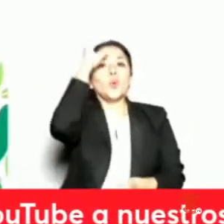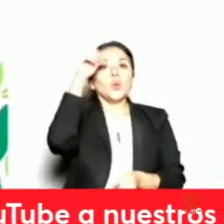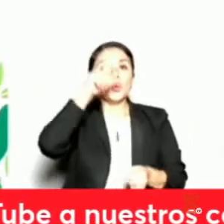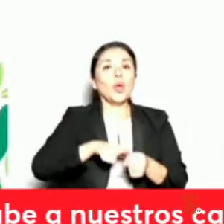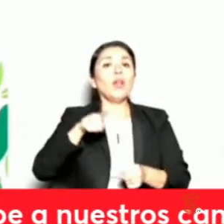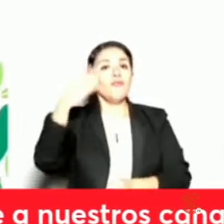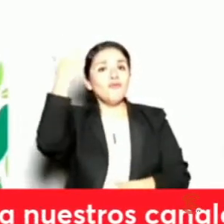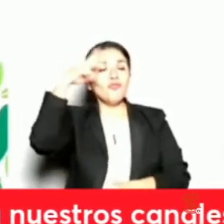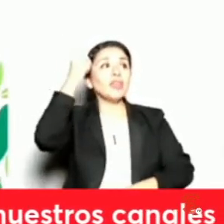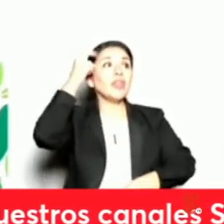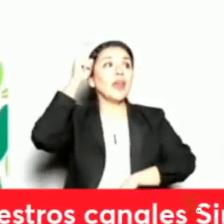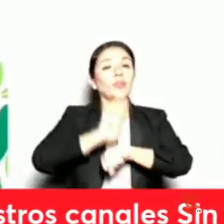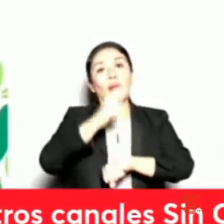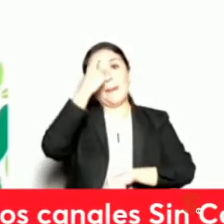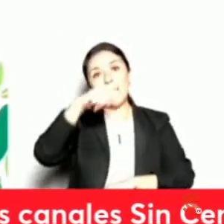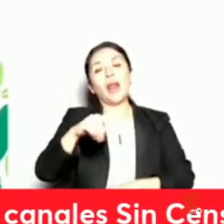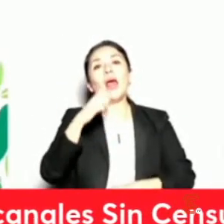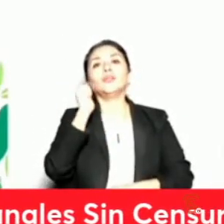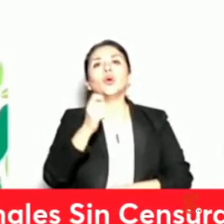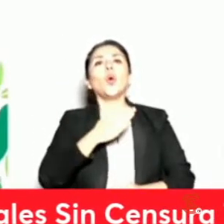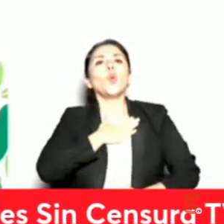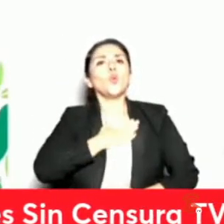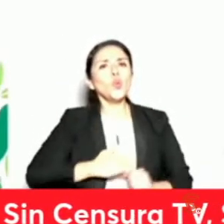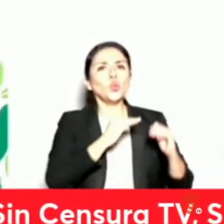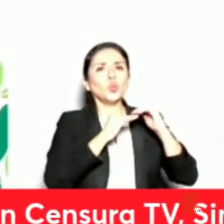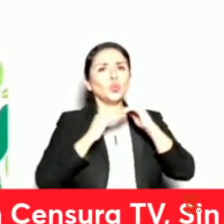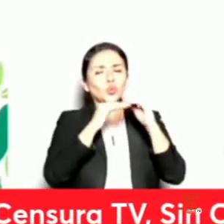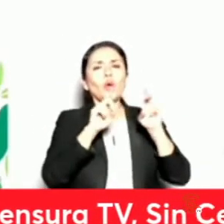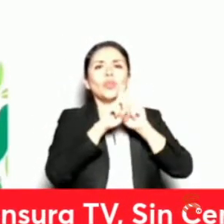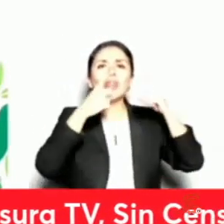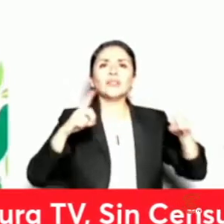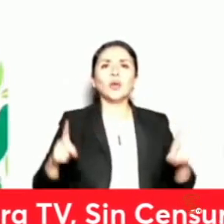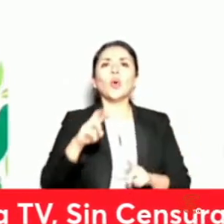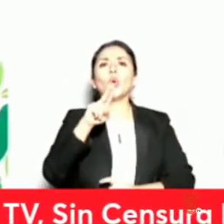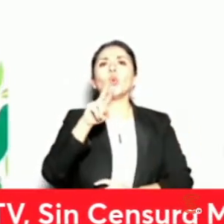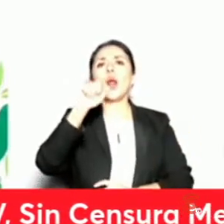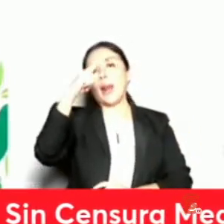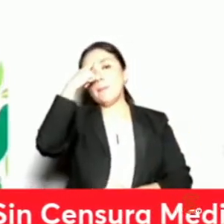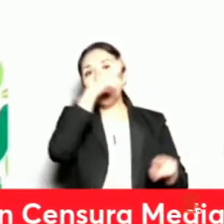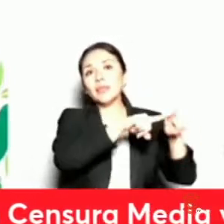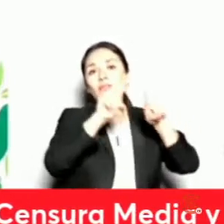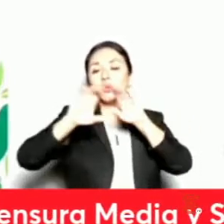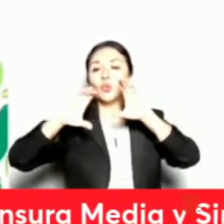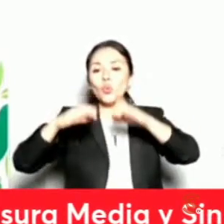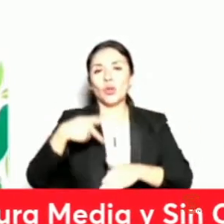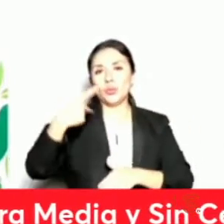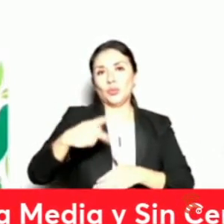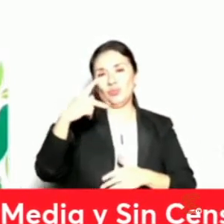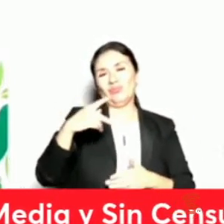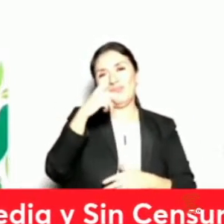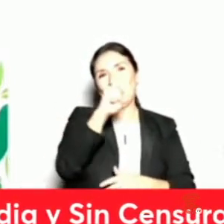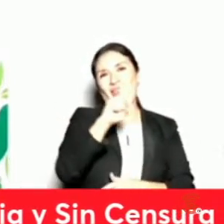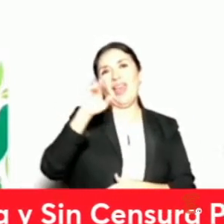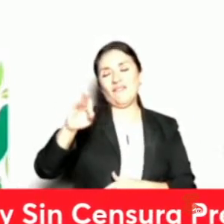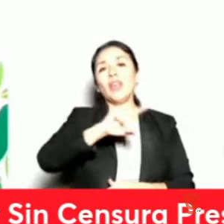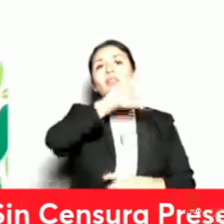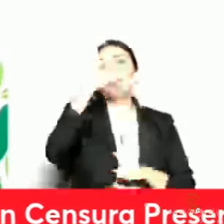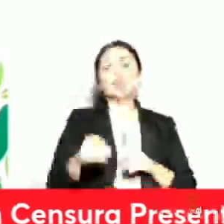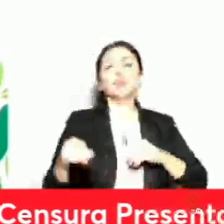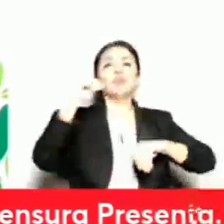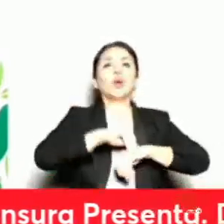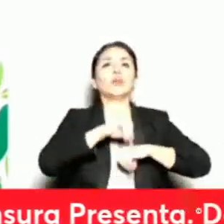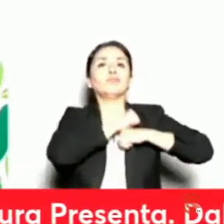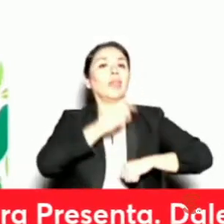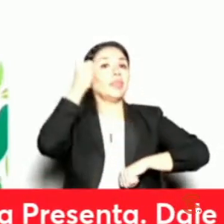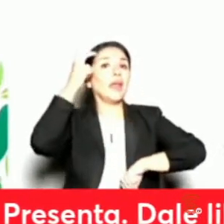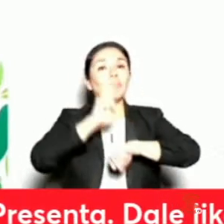general de Equidad para las Comunidades en la entonces Secretaría de Desarrollo Rural y Equidad para las Comunidades del Distrito Federal y posteriormente directora ejecutiva